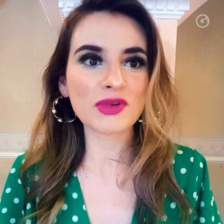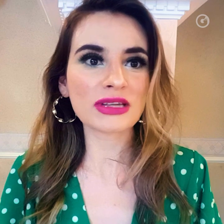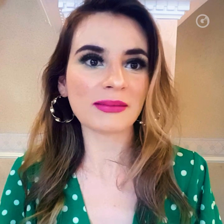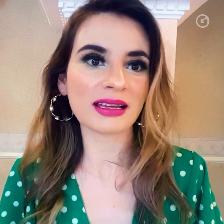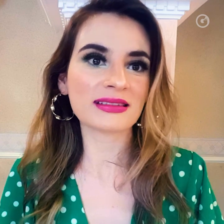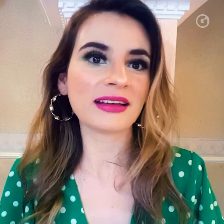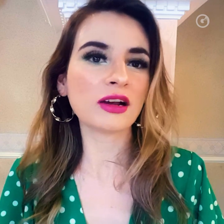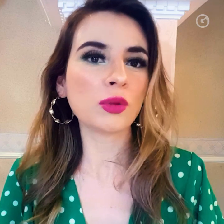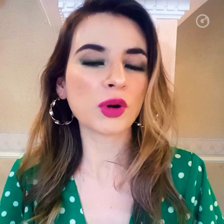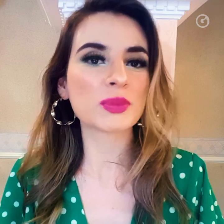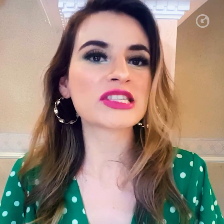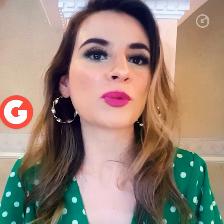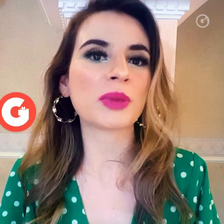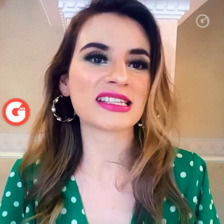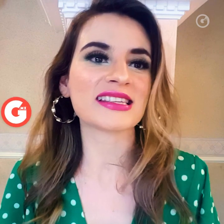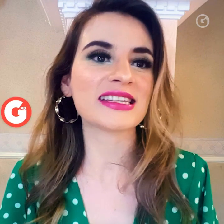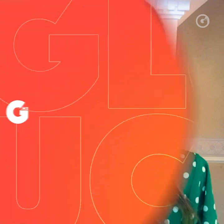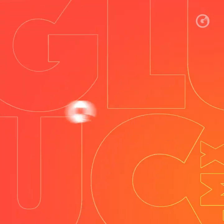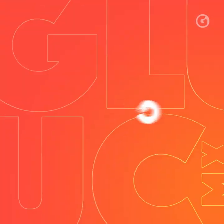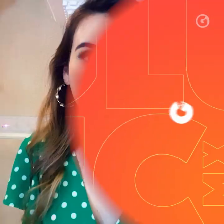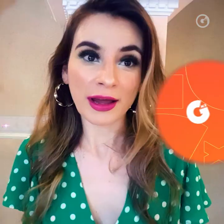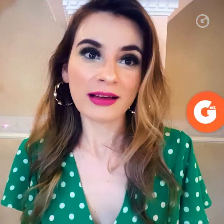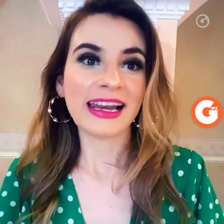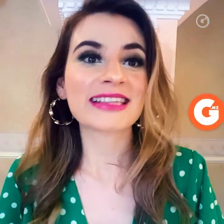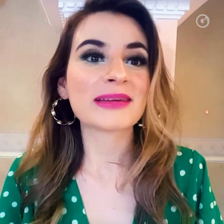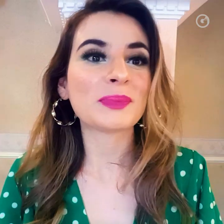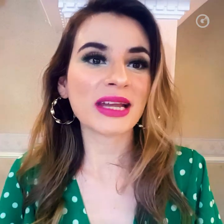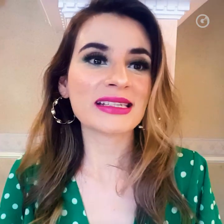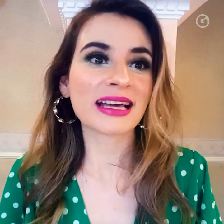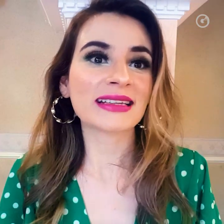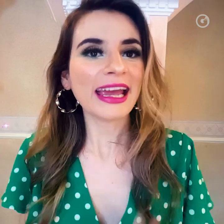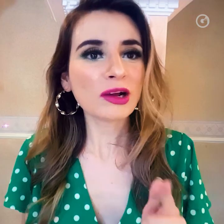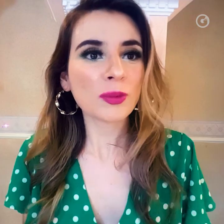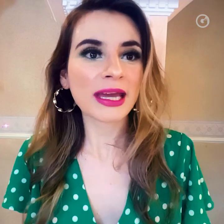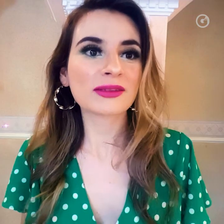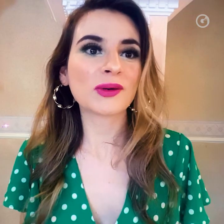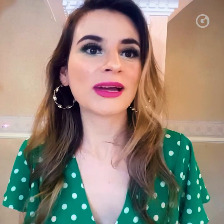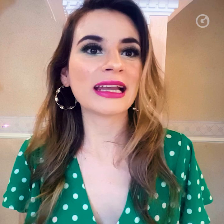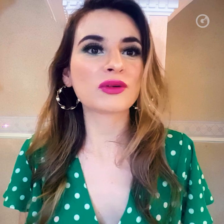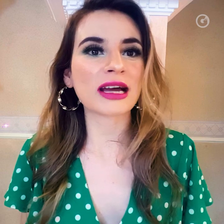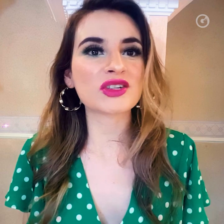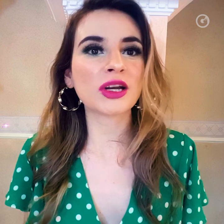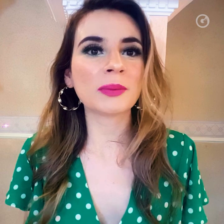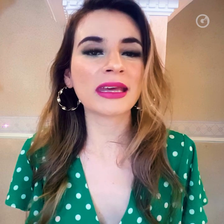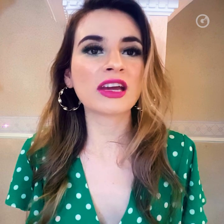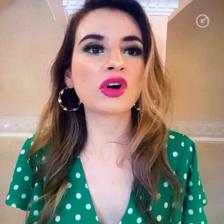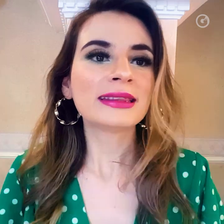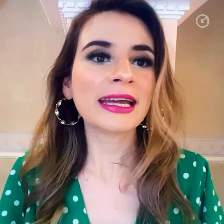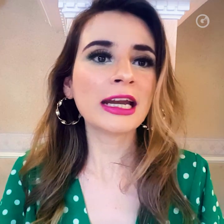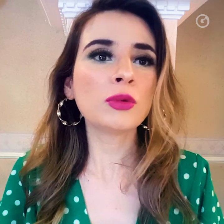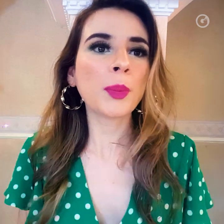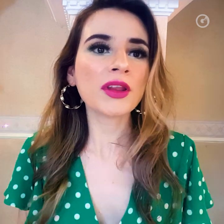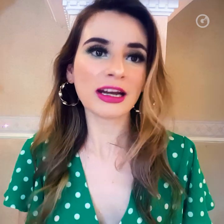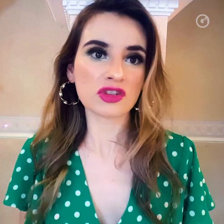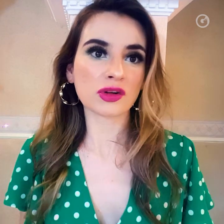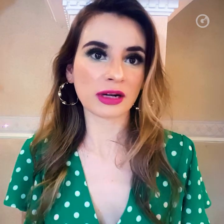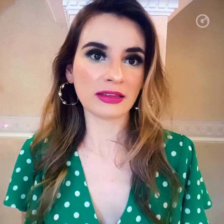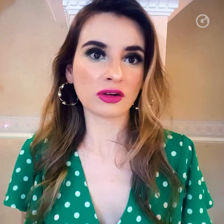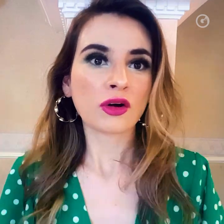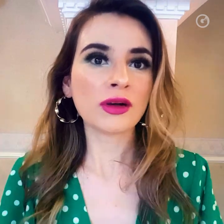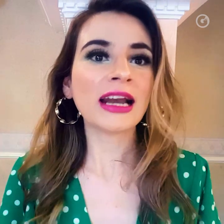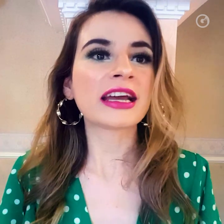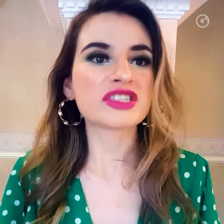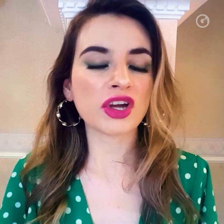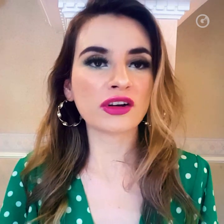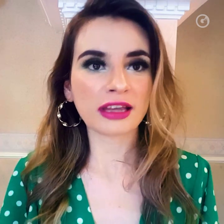de responsables que en el compromiso presencial. Ahora, las empresas, el gobierno y la educación en México tienen un poderoso